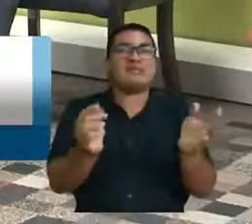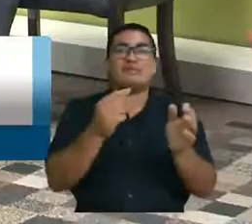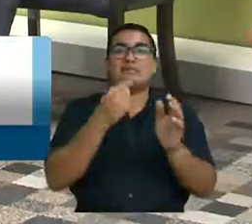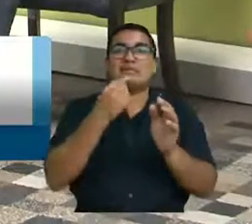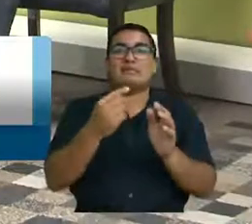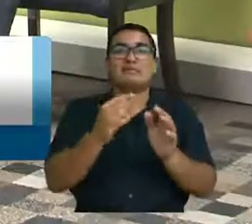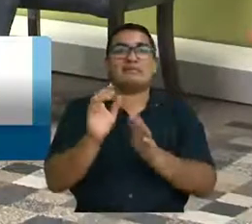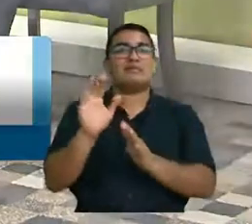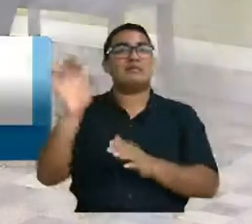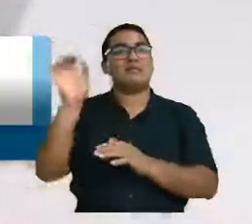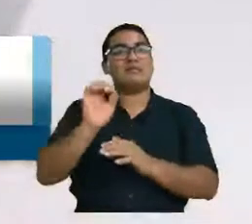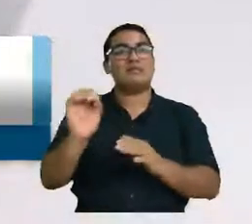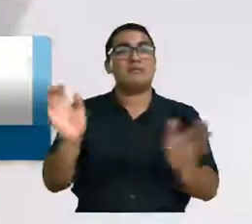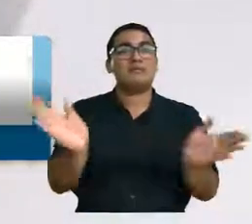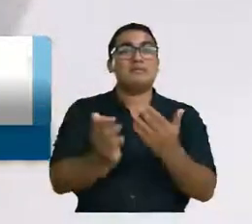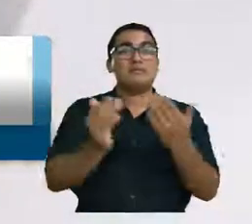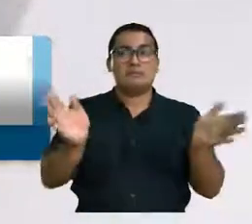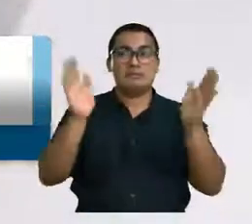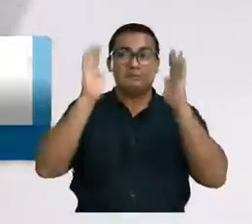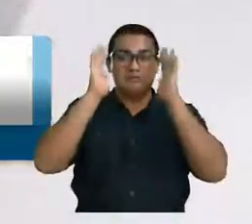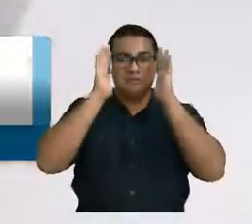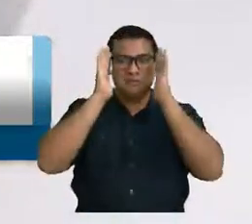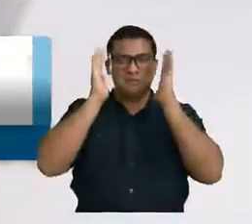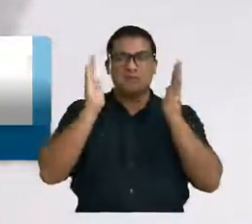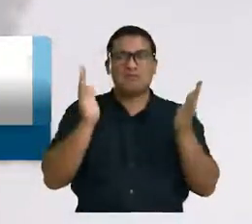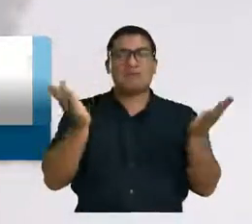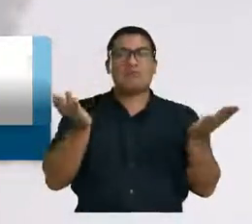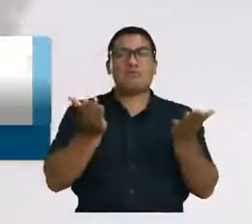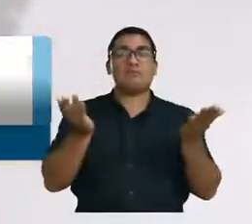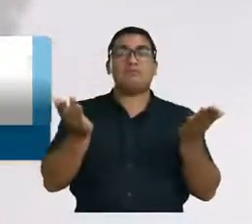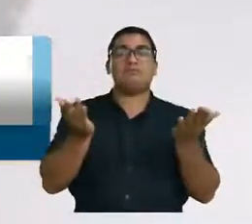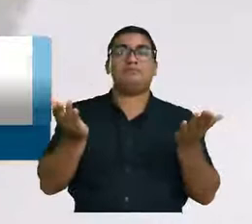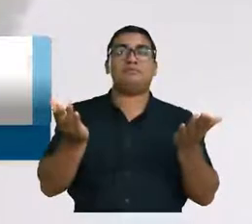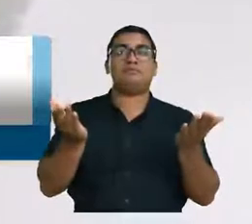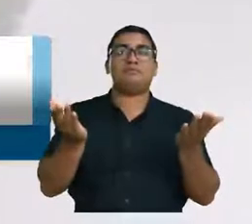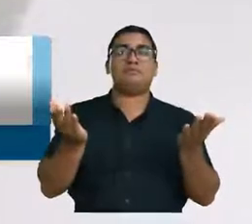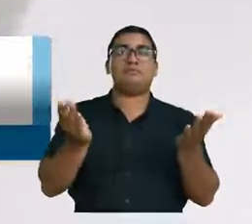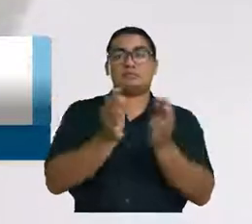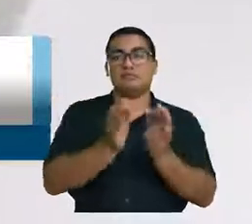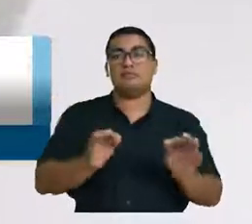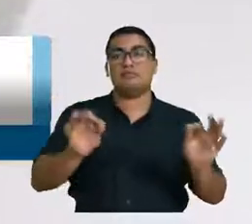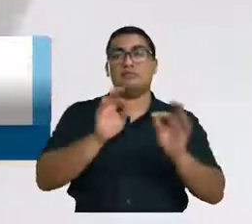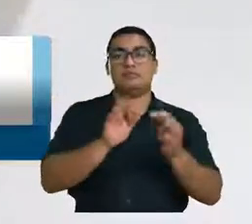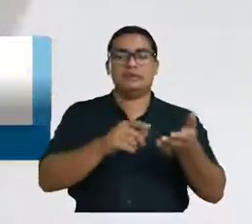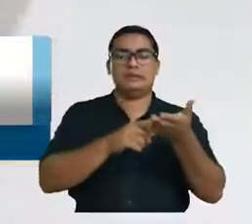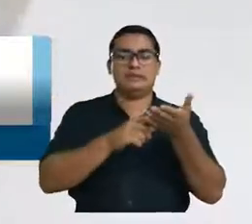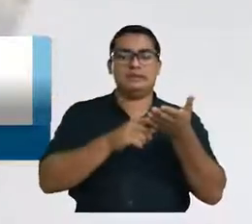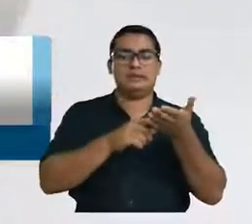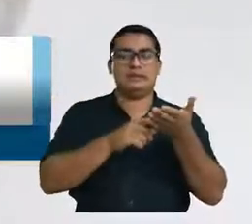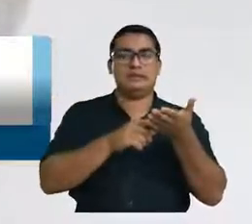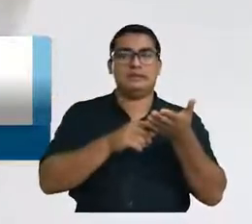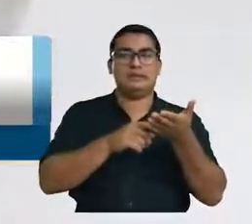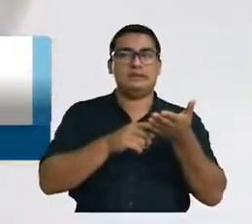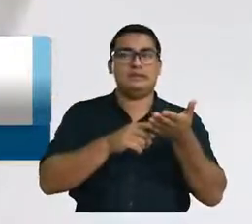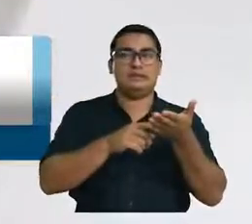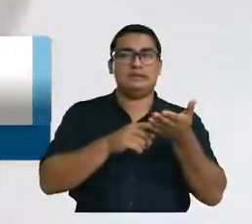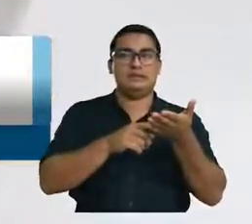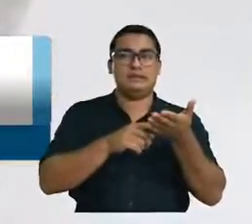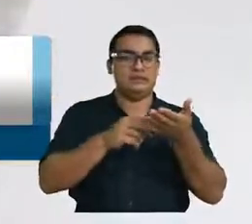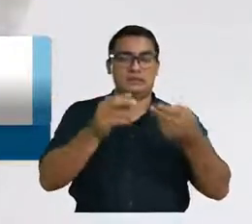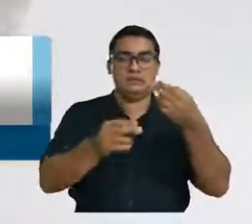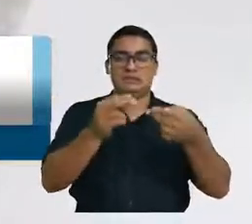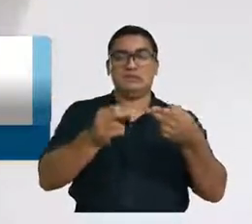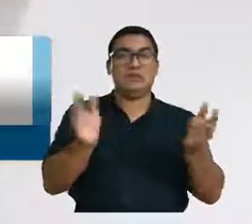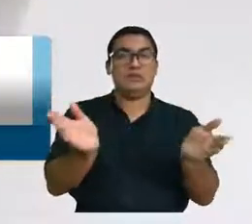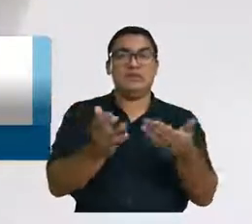ejemplo, qué porcentaje trae. Por eso, entonces, es un tic, eso para que te diga vos, si no me trae nada, no me